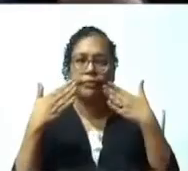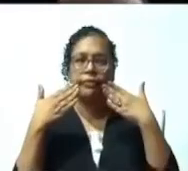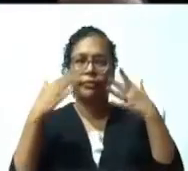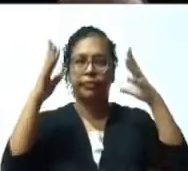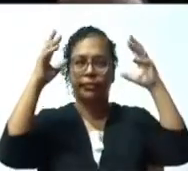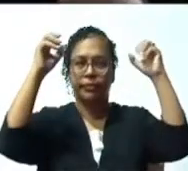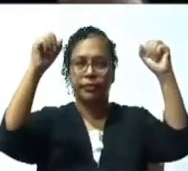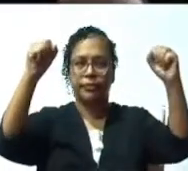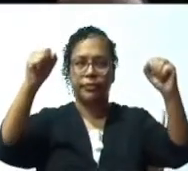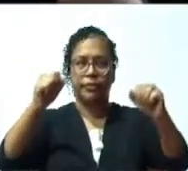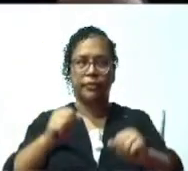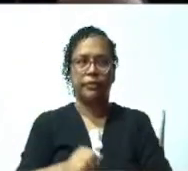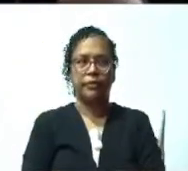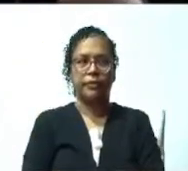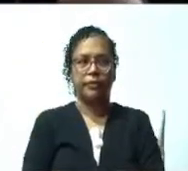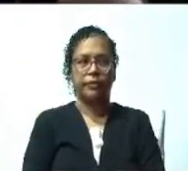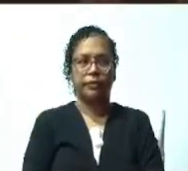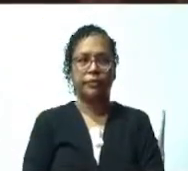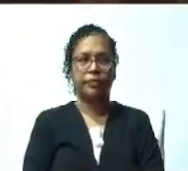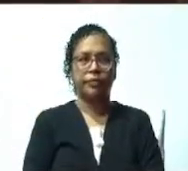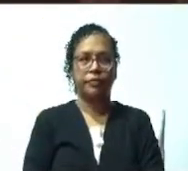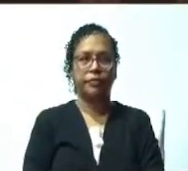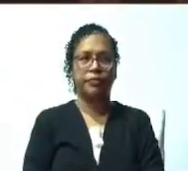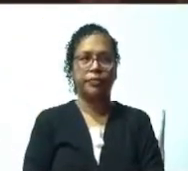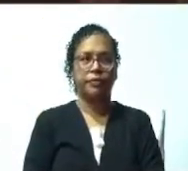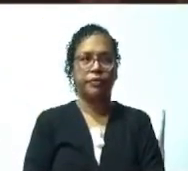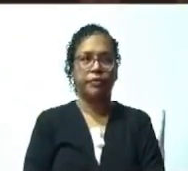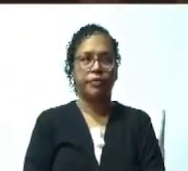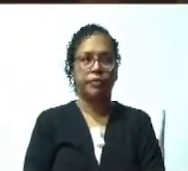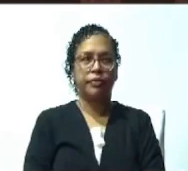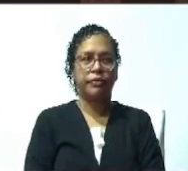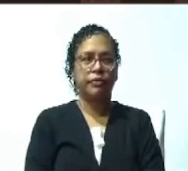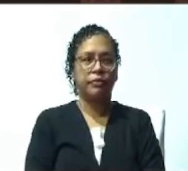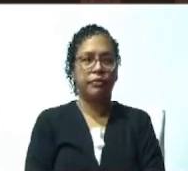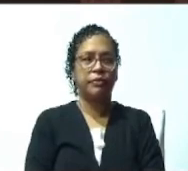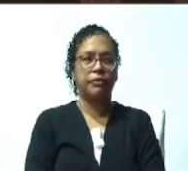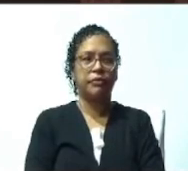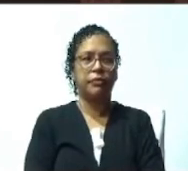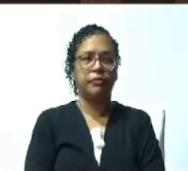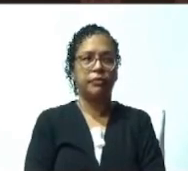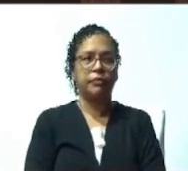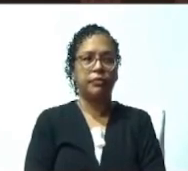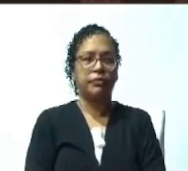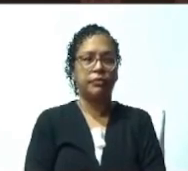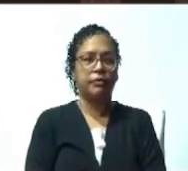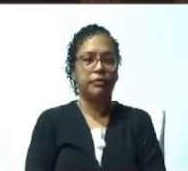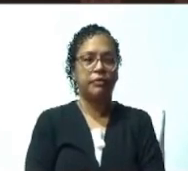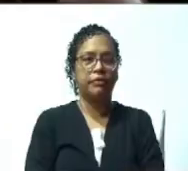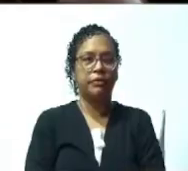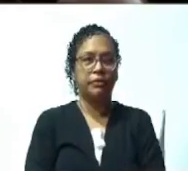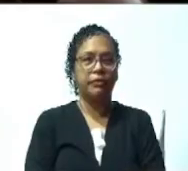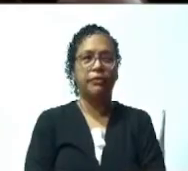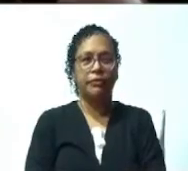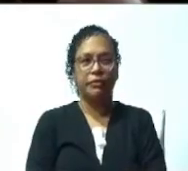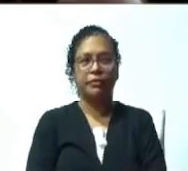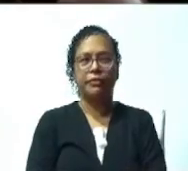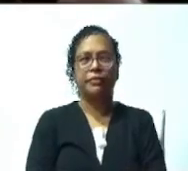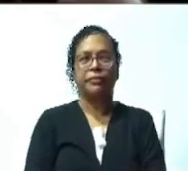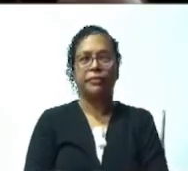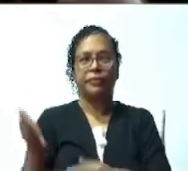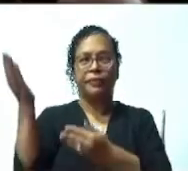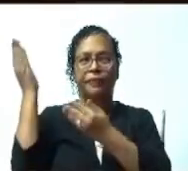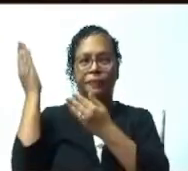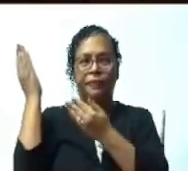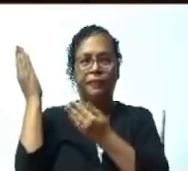Gracias, honorable diputado. Juan Dionisio Rodríguez Restituyo tiene la palabra. Gracias, presidente,